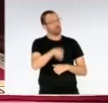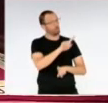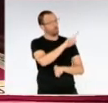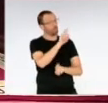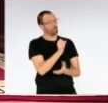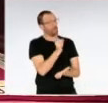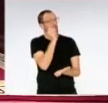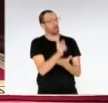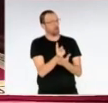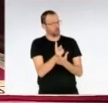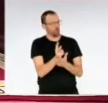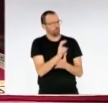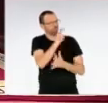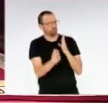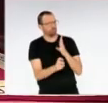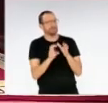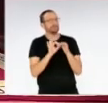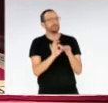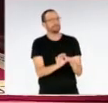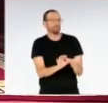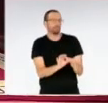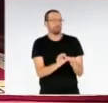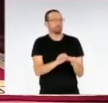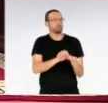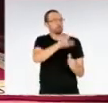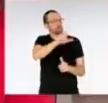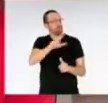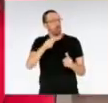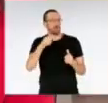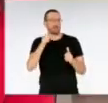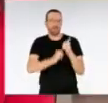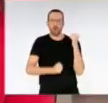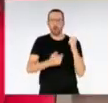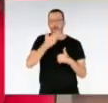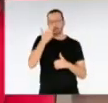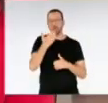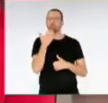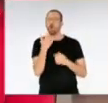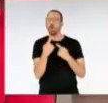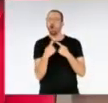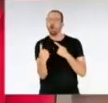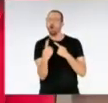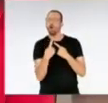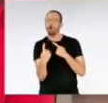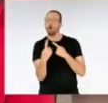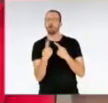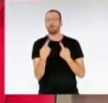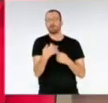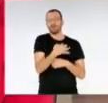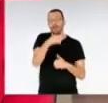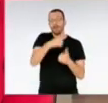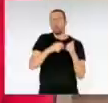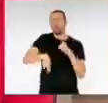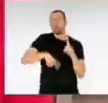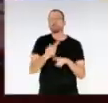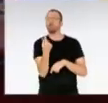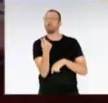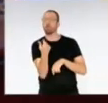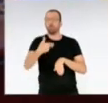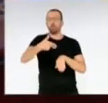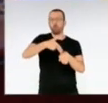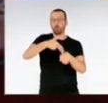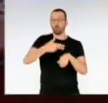y que interesan a los herreños, que tiene que ver con el transporte, con la conectividad con la isla y también, por ejemplo, con el precio del combustible.